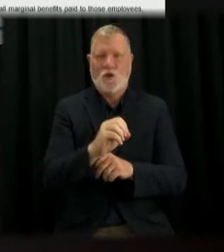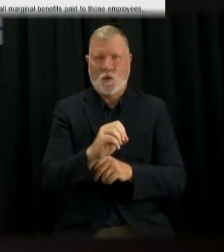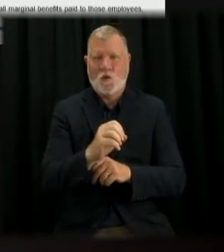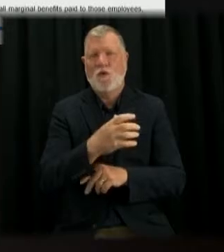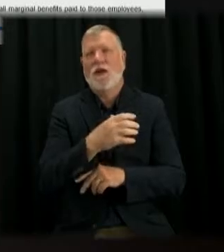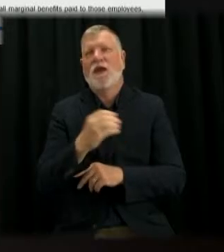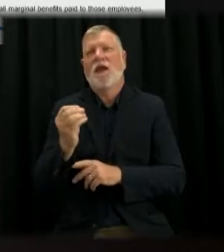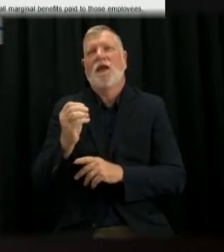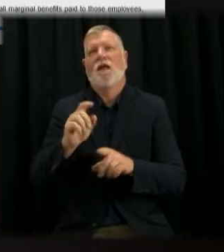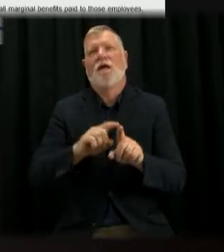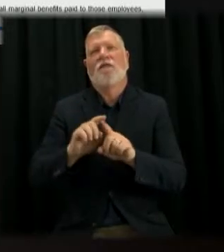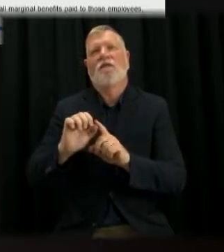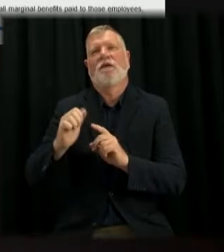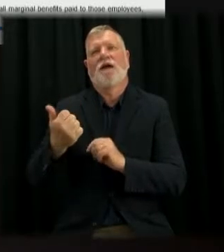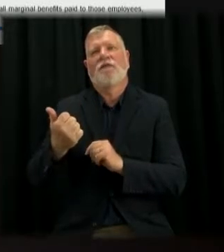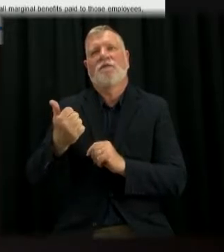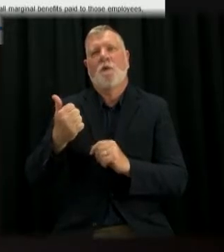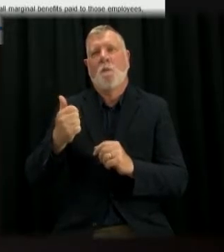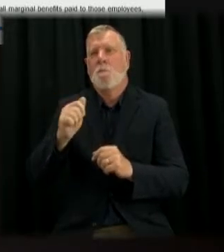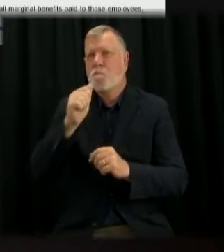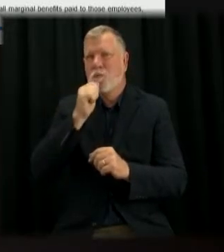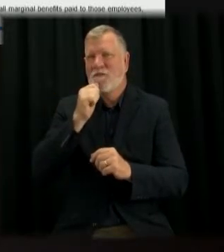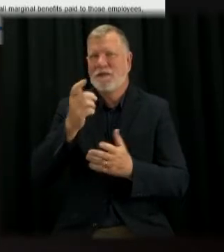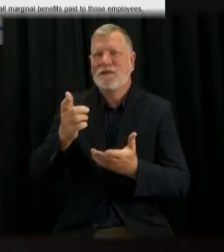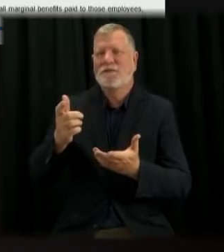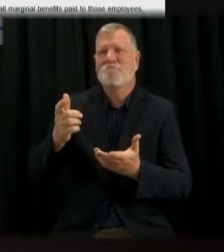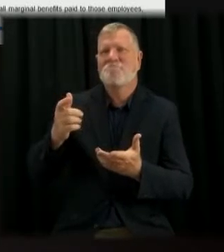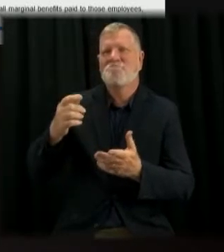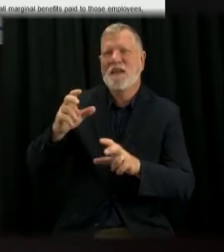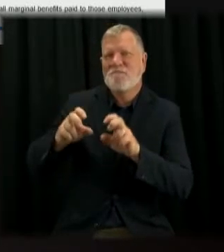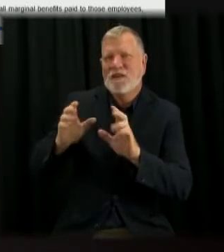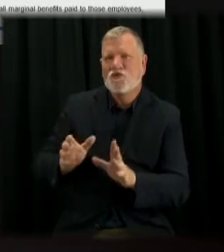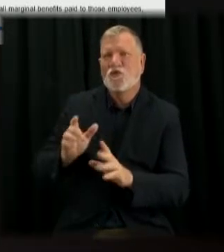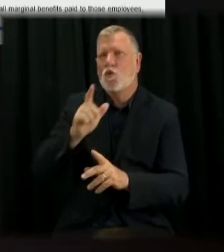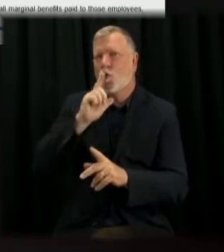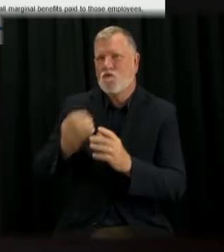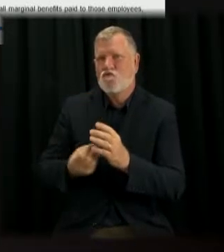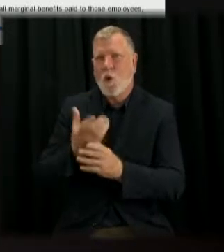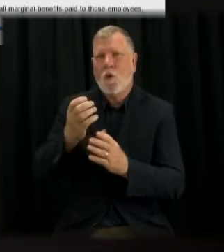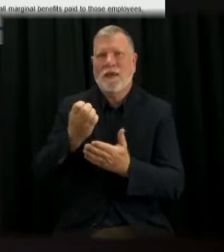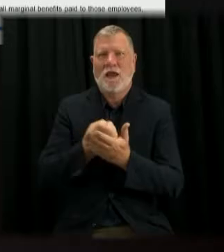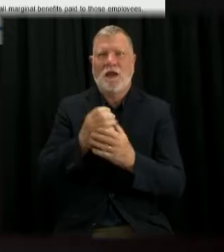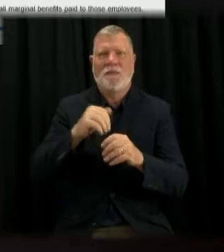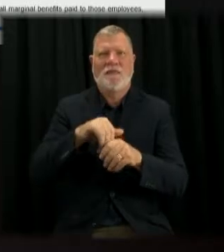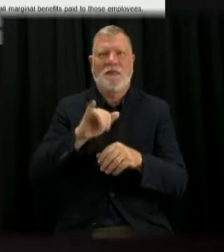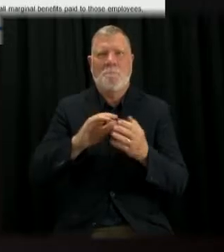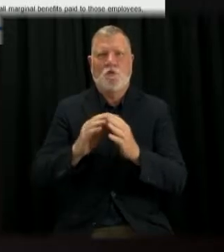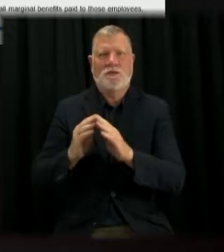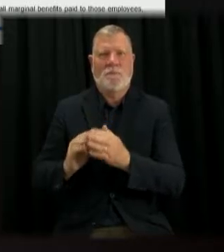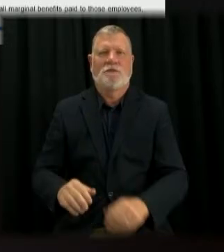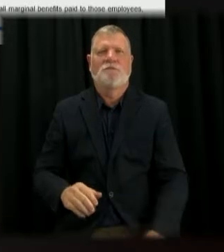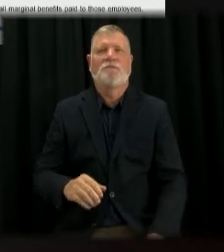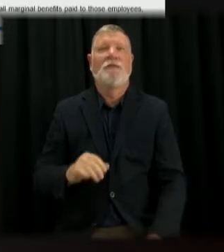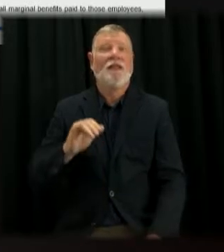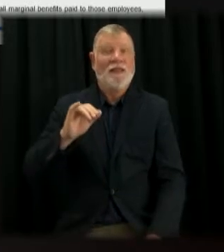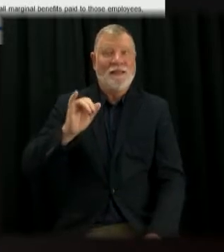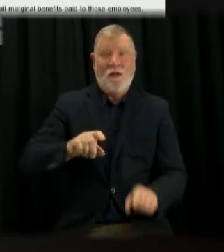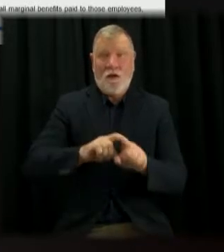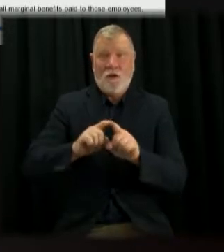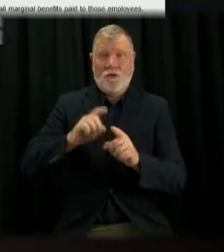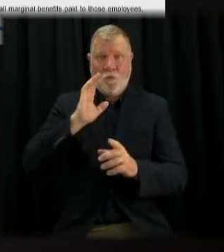otras organizaciones no gubernamentales, así como también atraer a inversionistas privados para poder aumentar o crecer